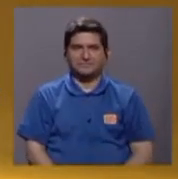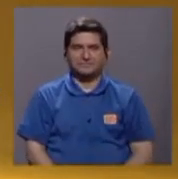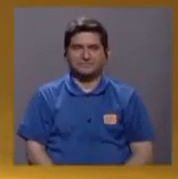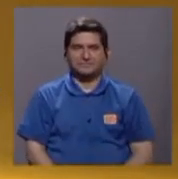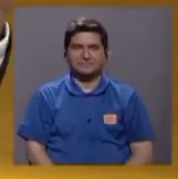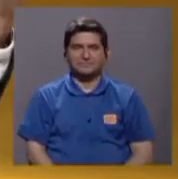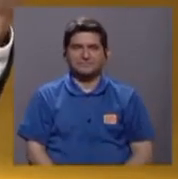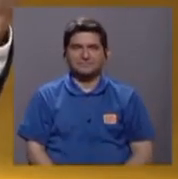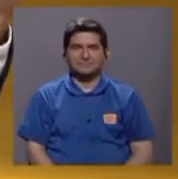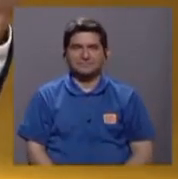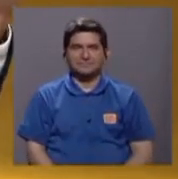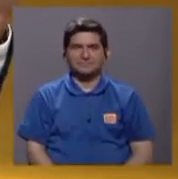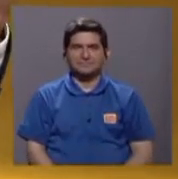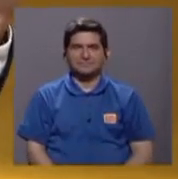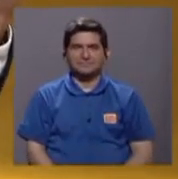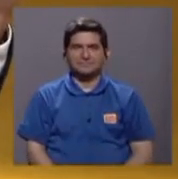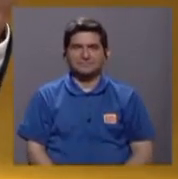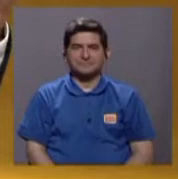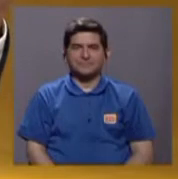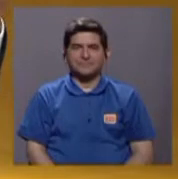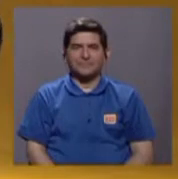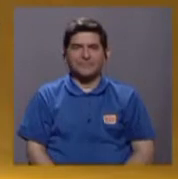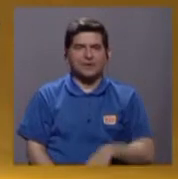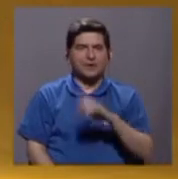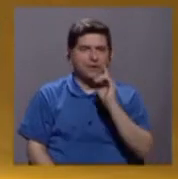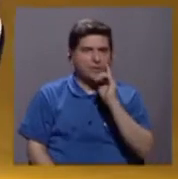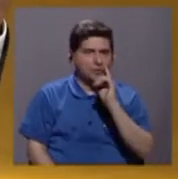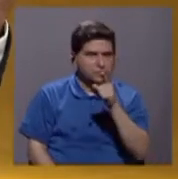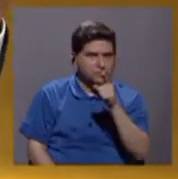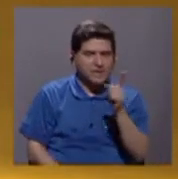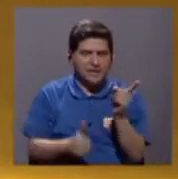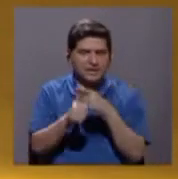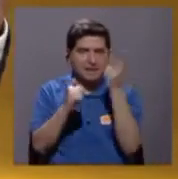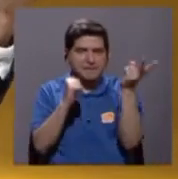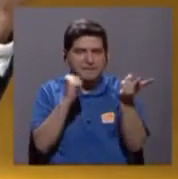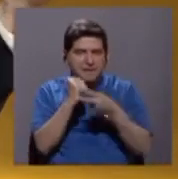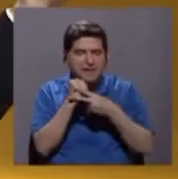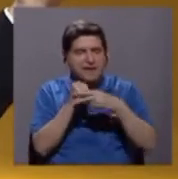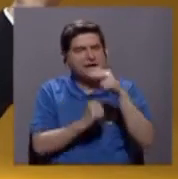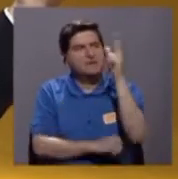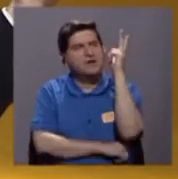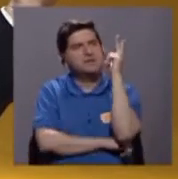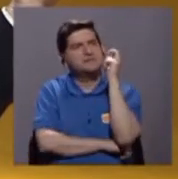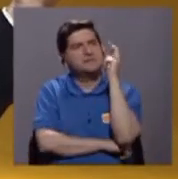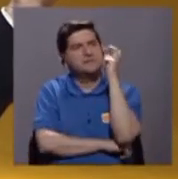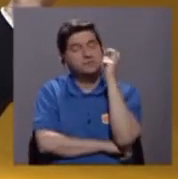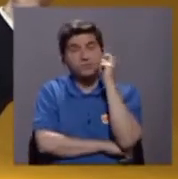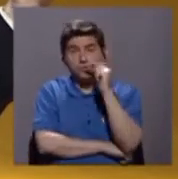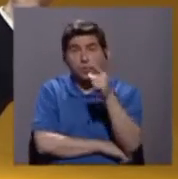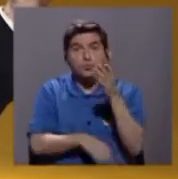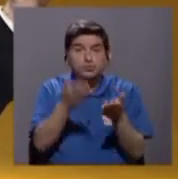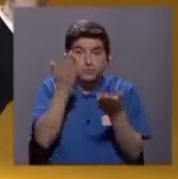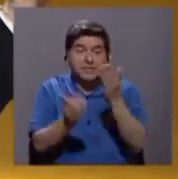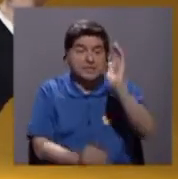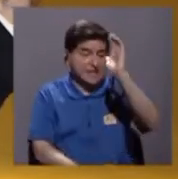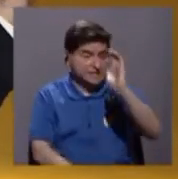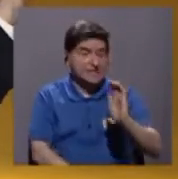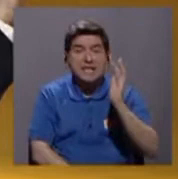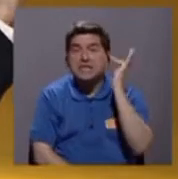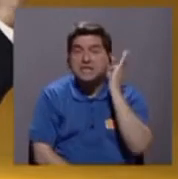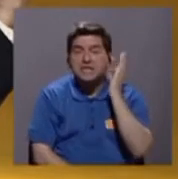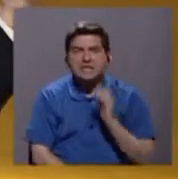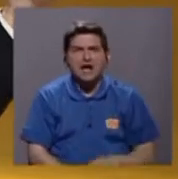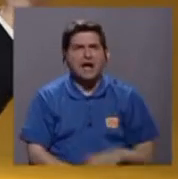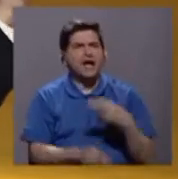¿cuándo escuchó usted por primera vez, siendo niña, me imagino, el